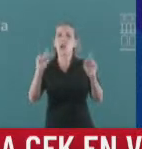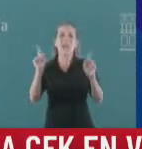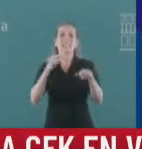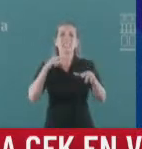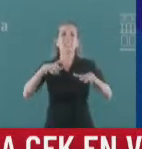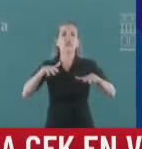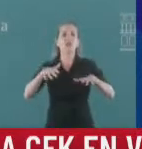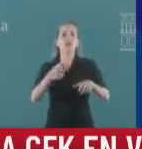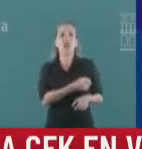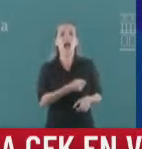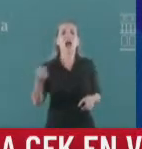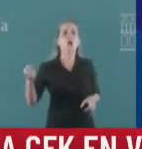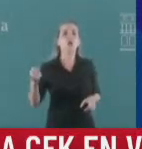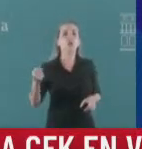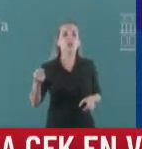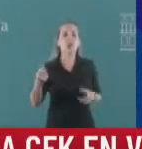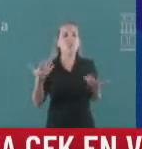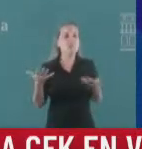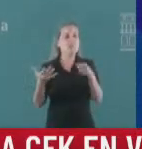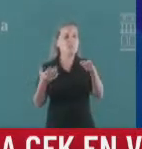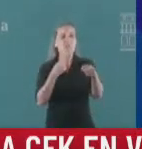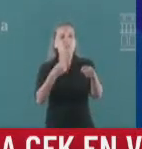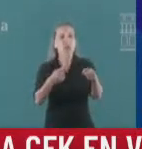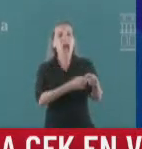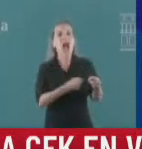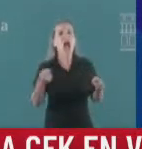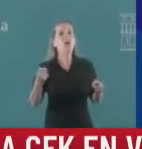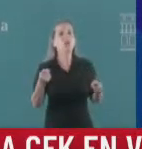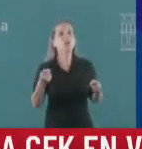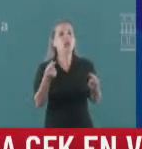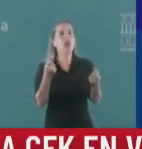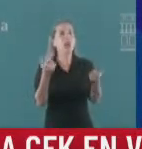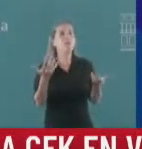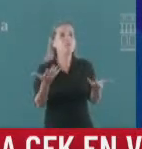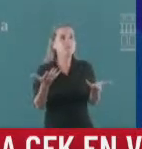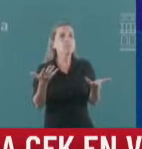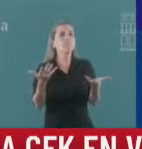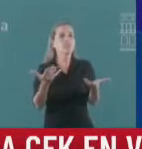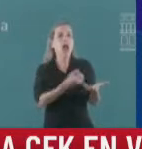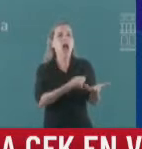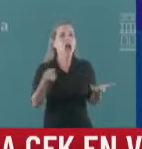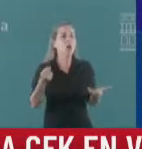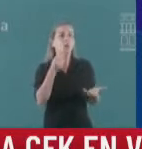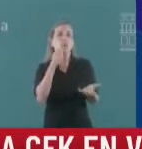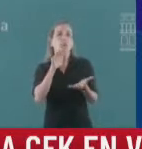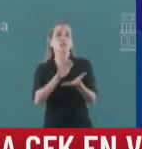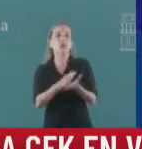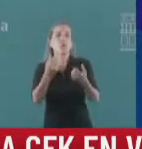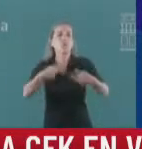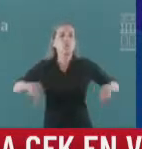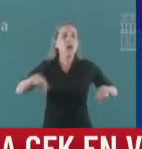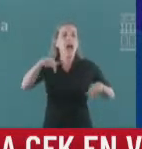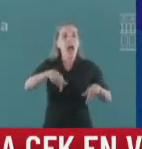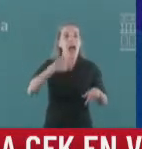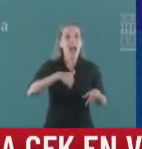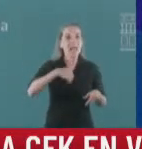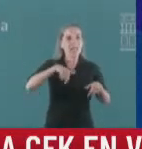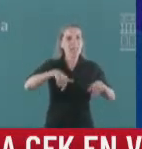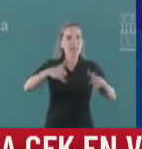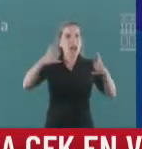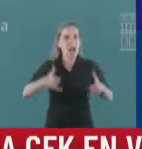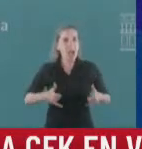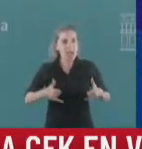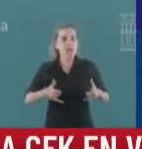vuelta para no decir proscripción, pero tratar de congraciarse obviamente con el kirchnerismo. Vamos a